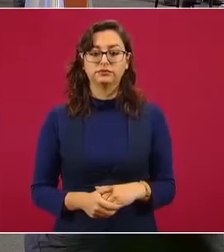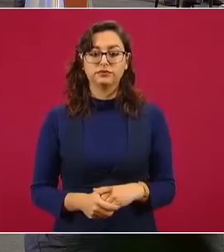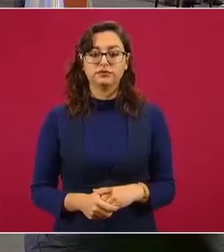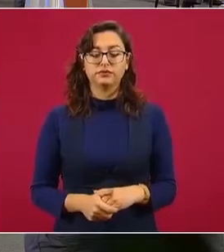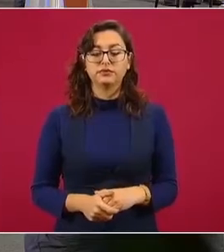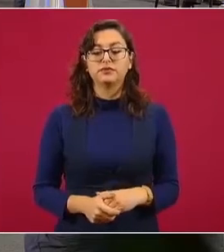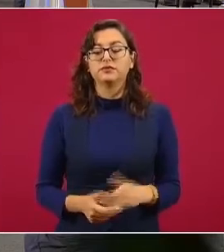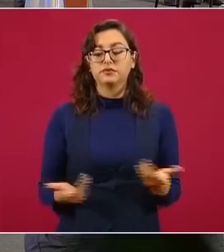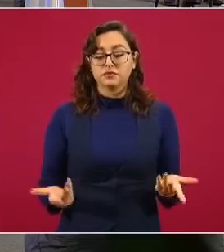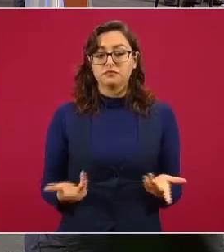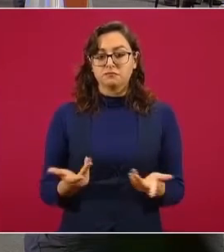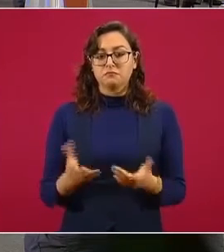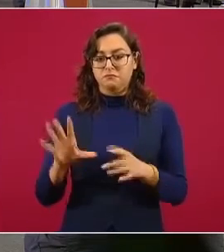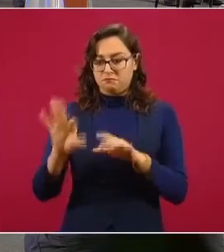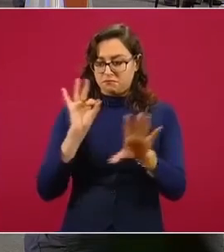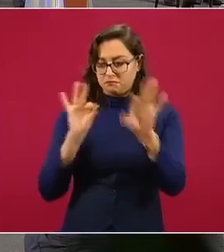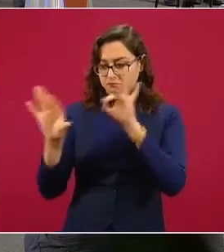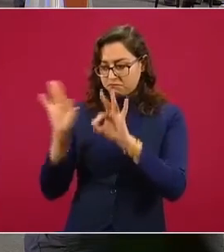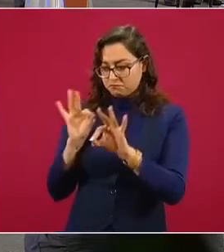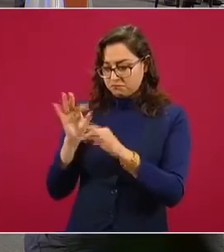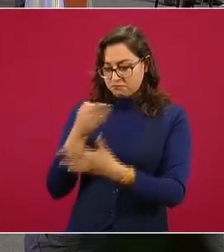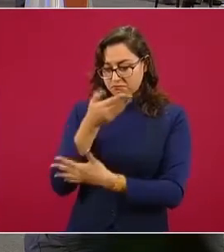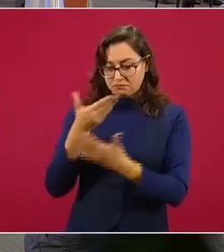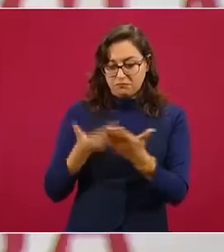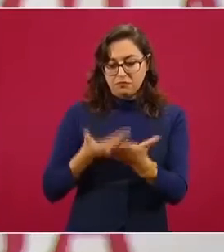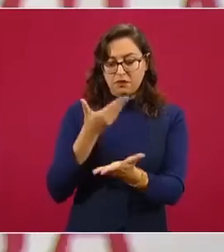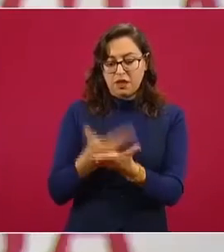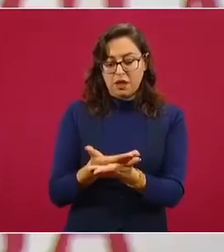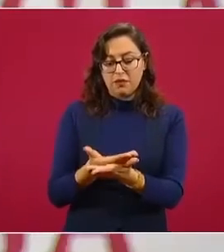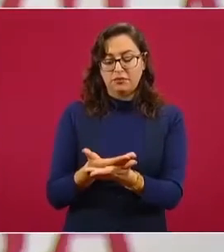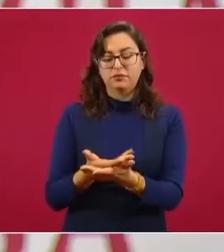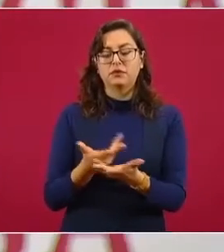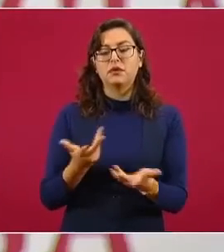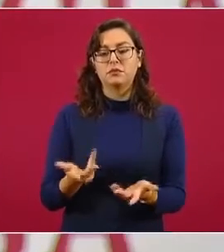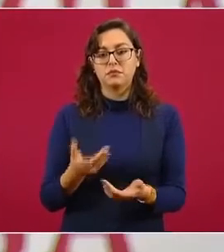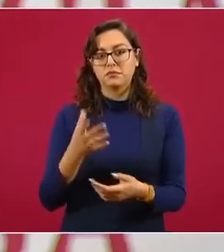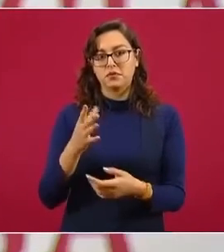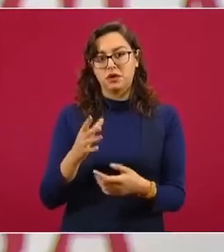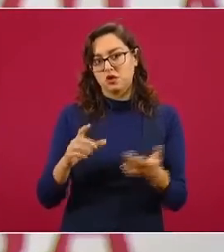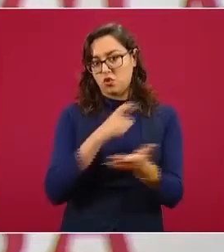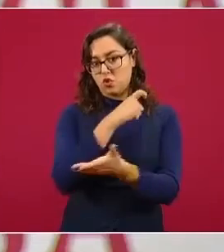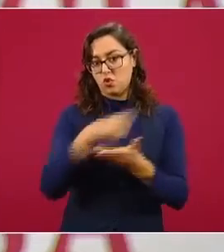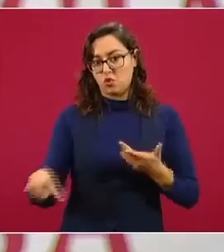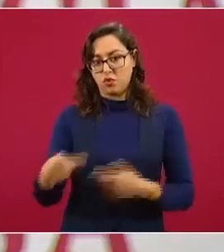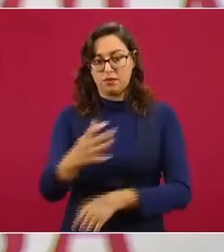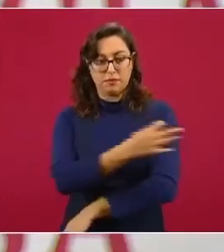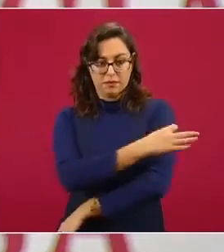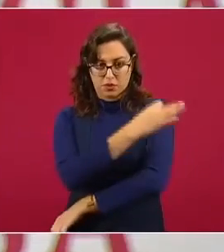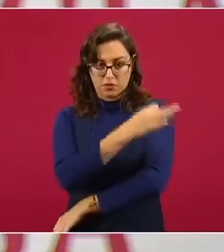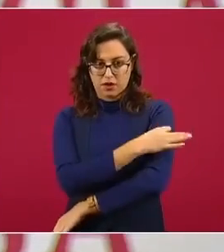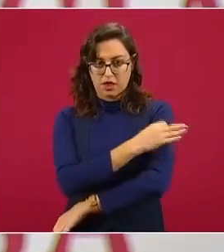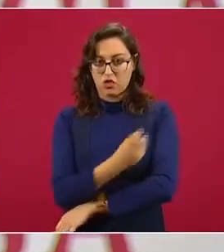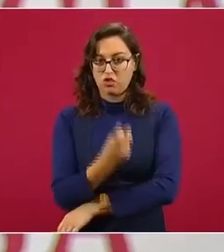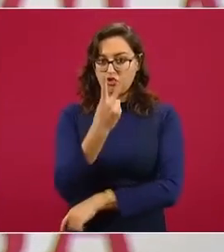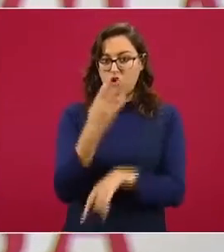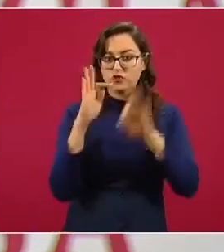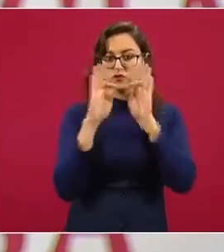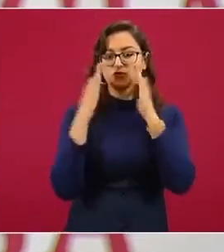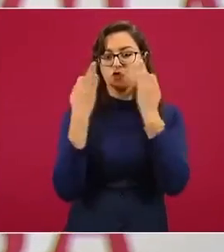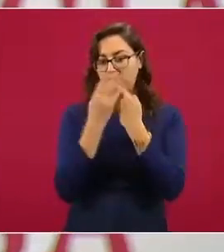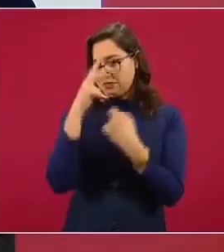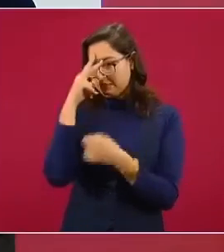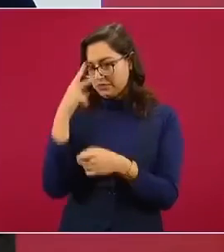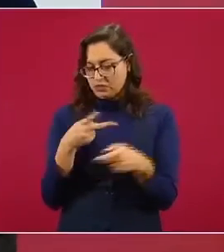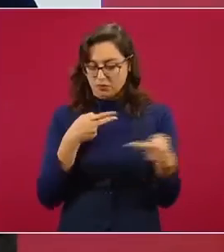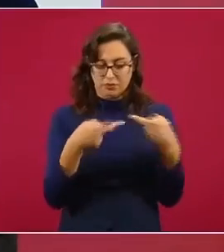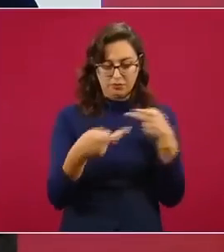alta efectividad. Como ustedes recordarán, hay dos vías que se diseñaron por parte de México para estar en tiempo y forma y tener acceso a las